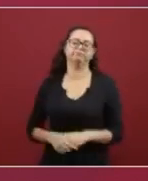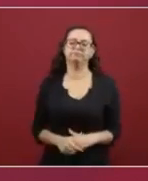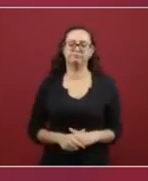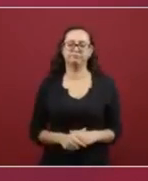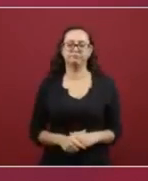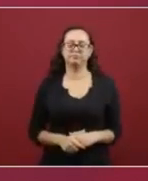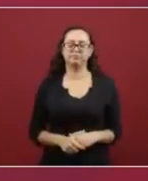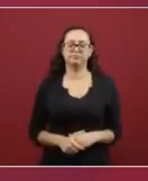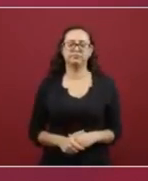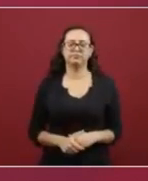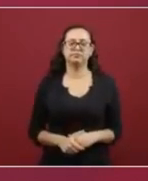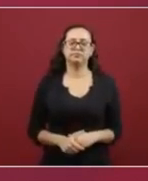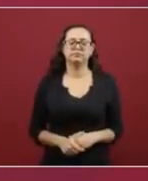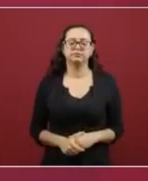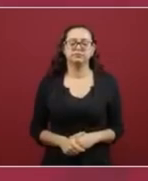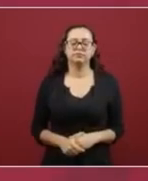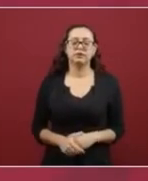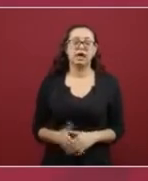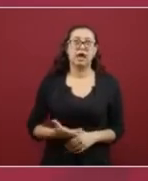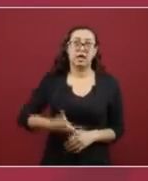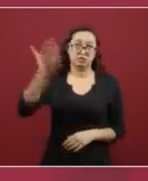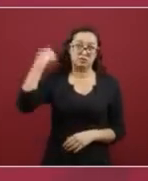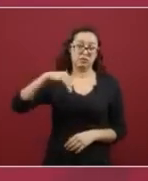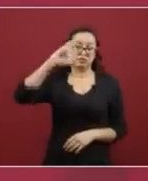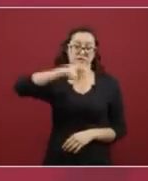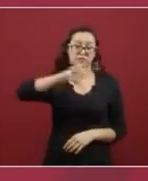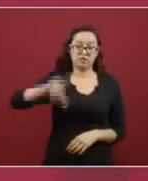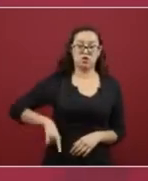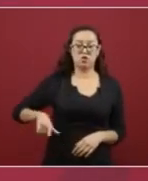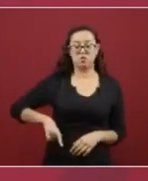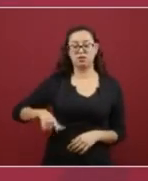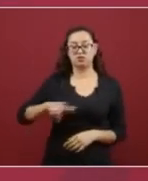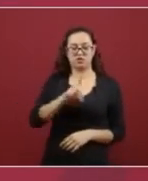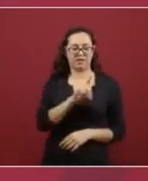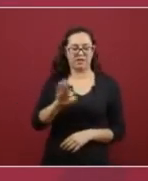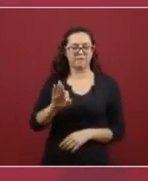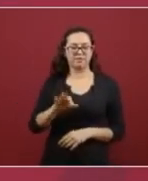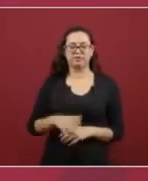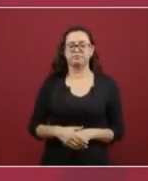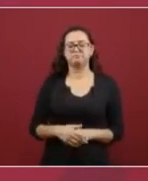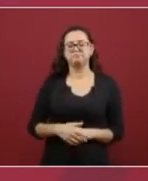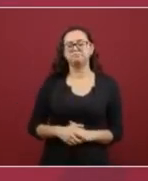Me pasaba cuando fui jefe de gobierno, les cuento,